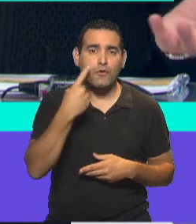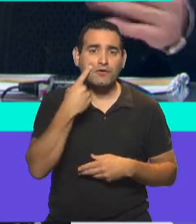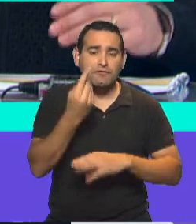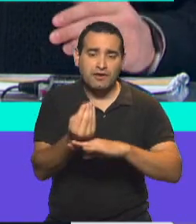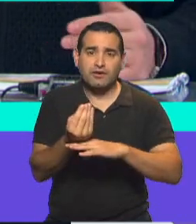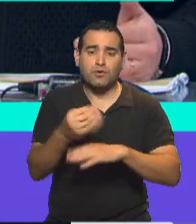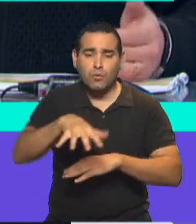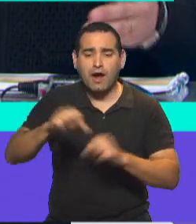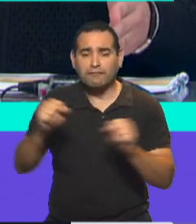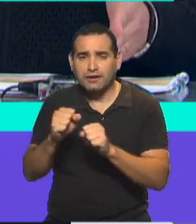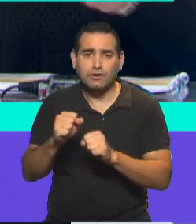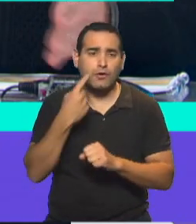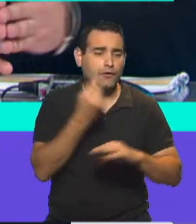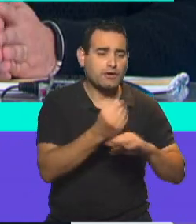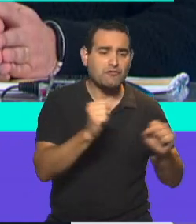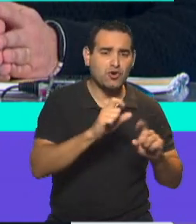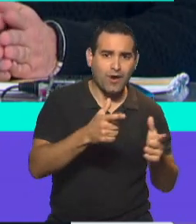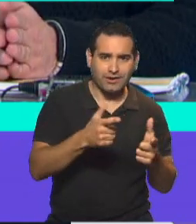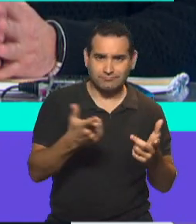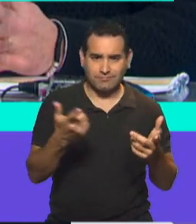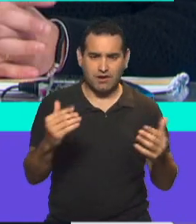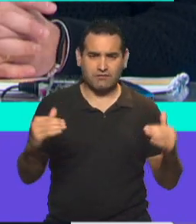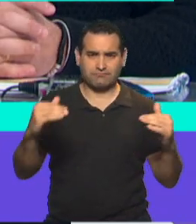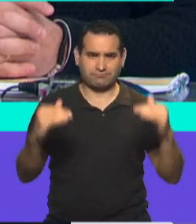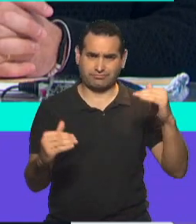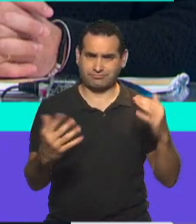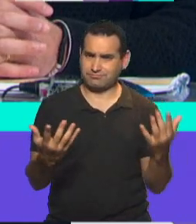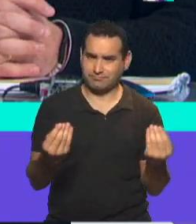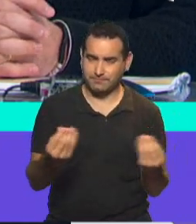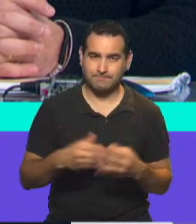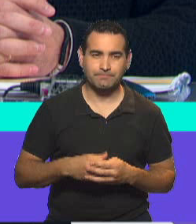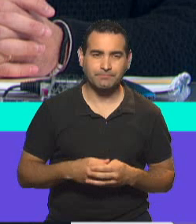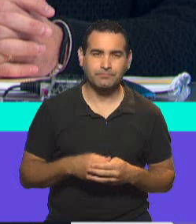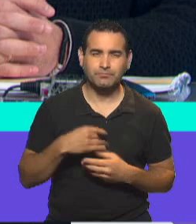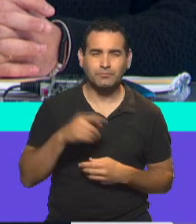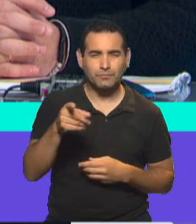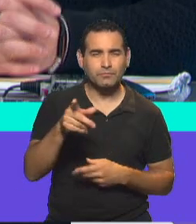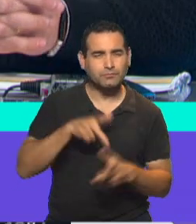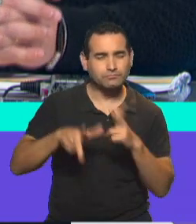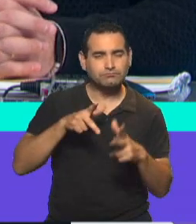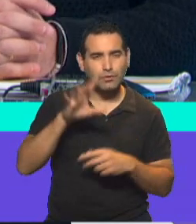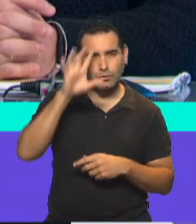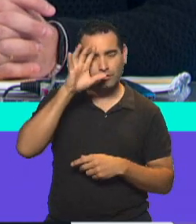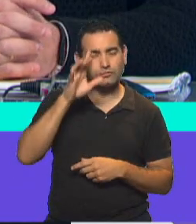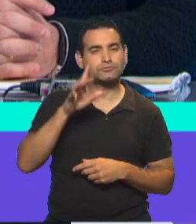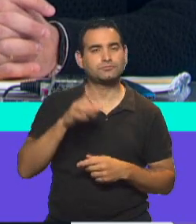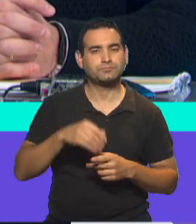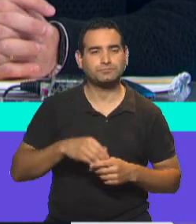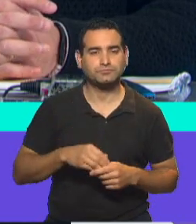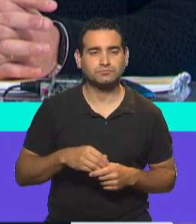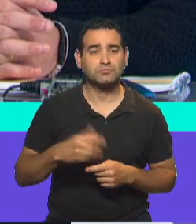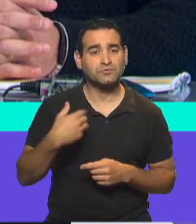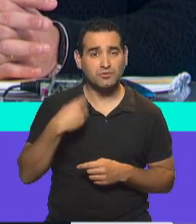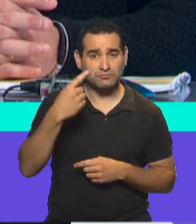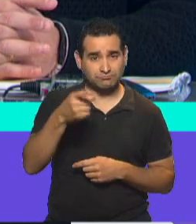zona fría o una zona no fría para lo que es un derecho social. Me acordaba cuando decías esto, Federico, que hay un concepto que yo